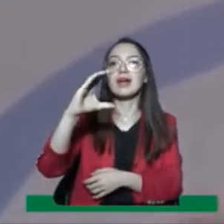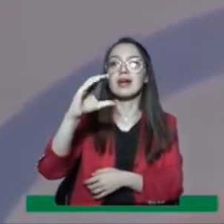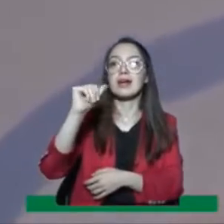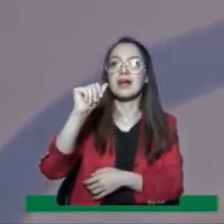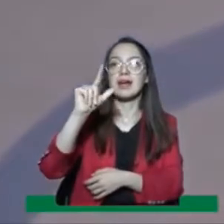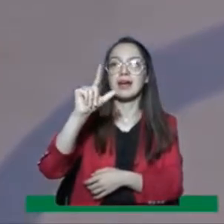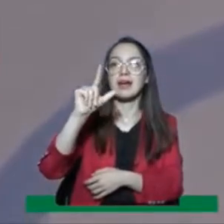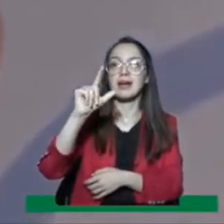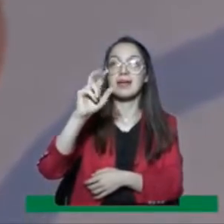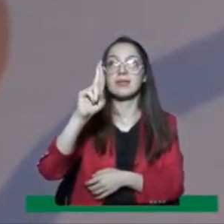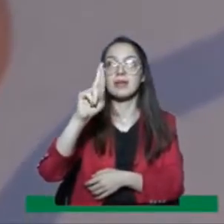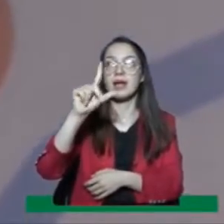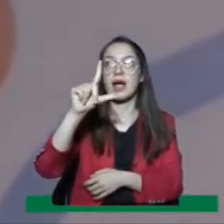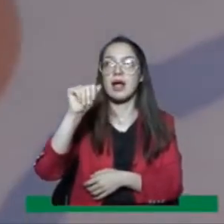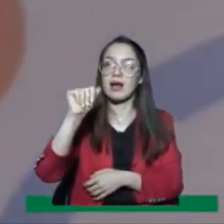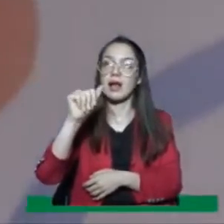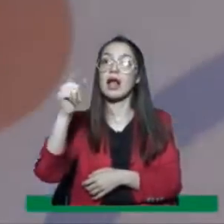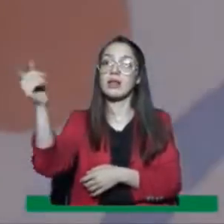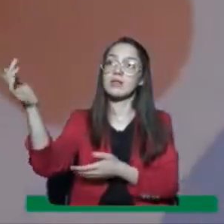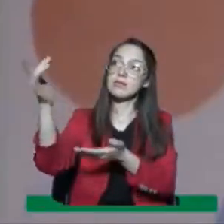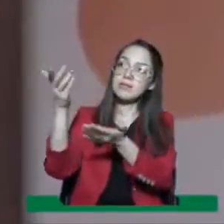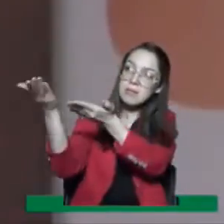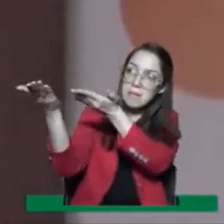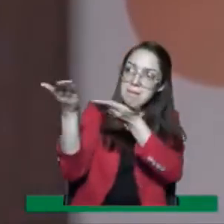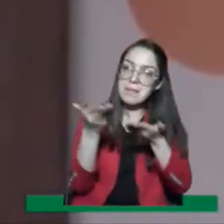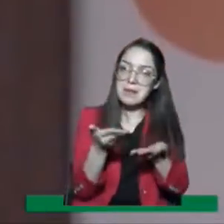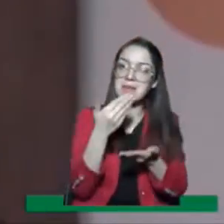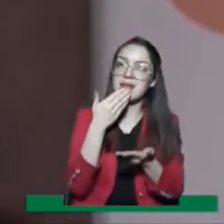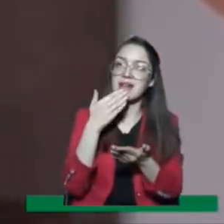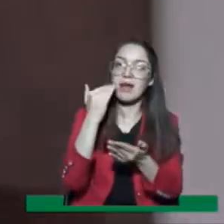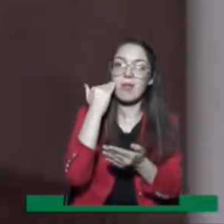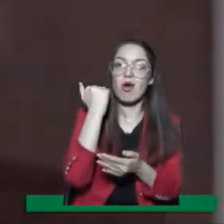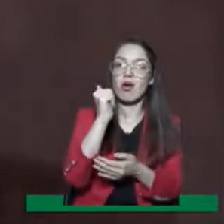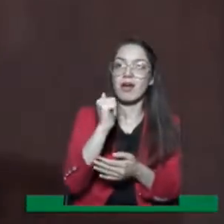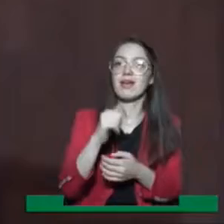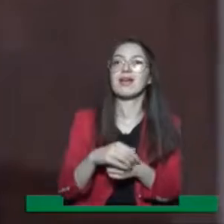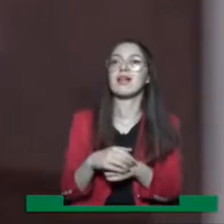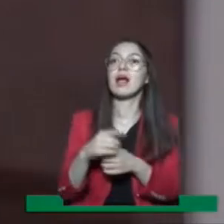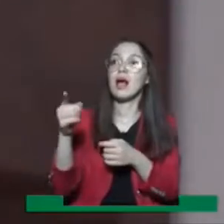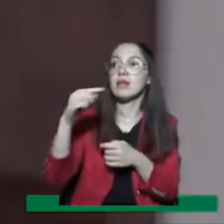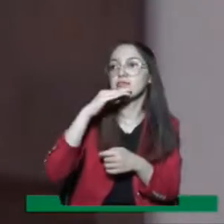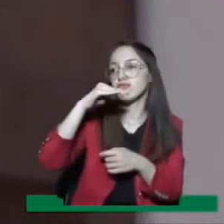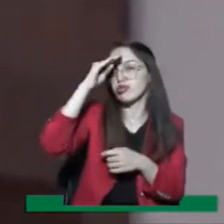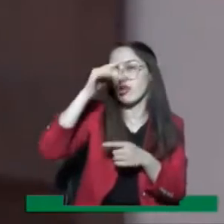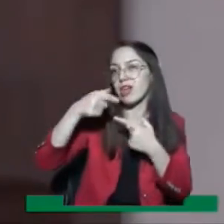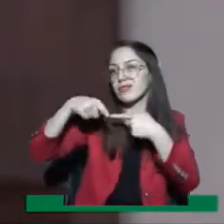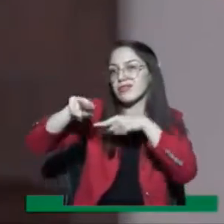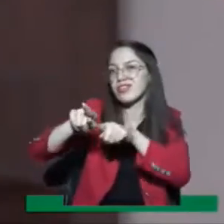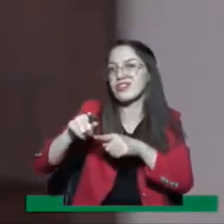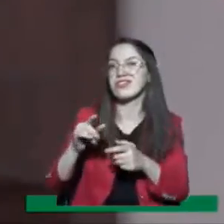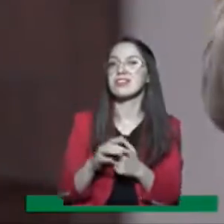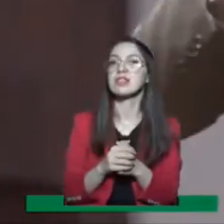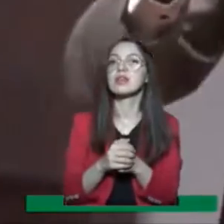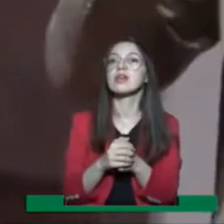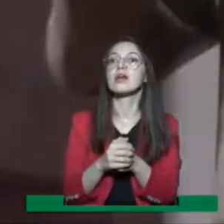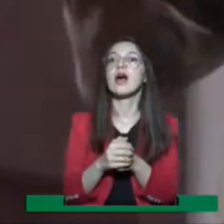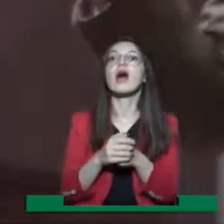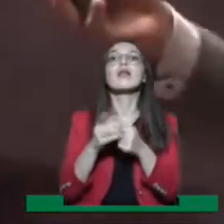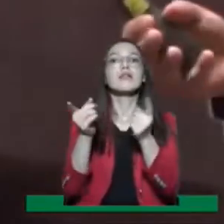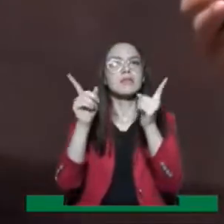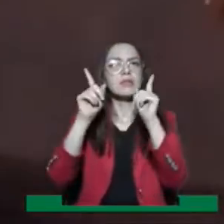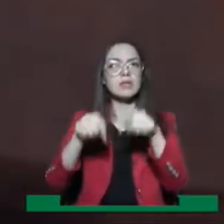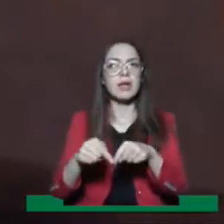se hace presente aquí en este espacio. Bienvenida también a su ciudad. Y tenemos ahí esto, toda